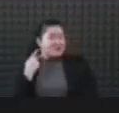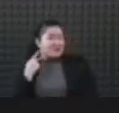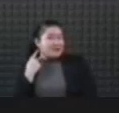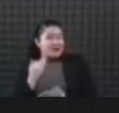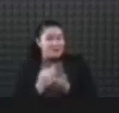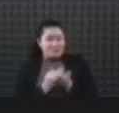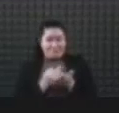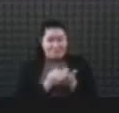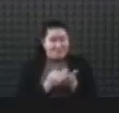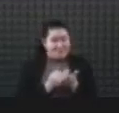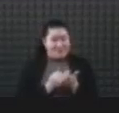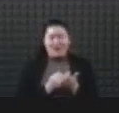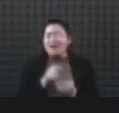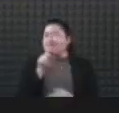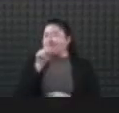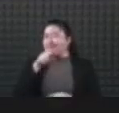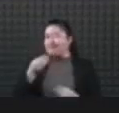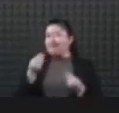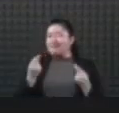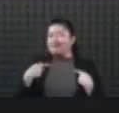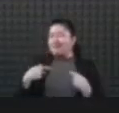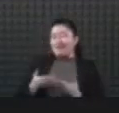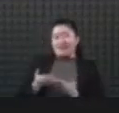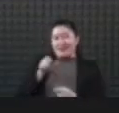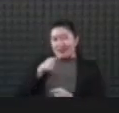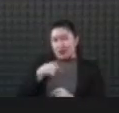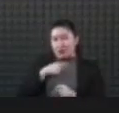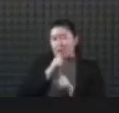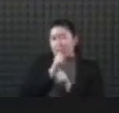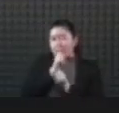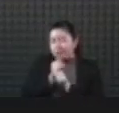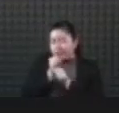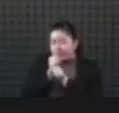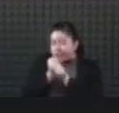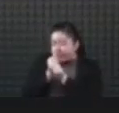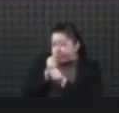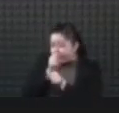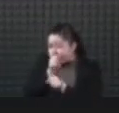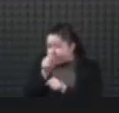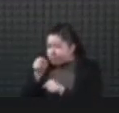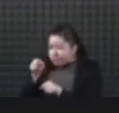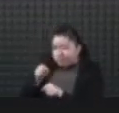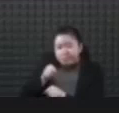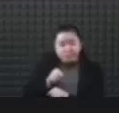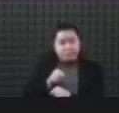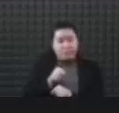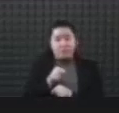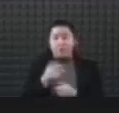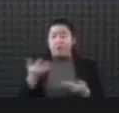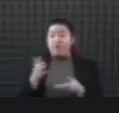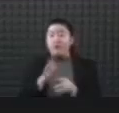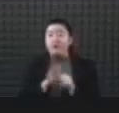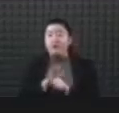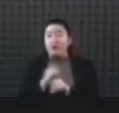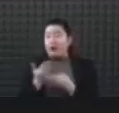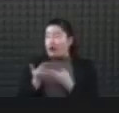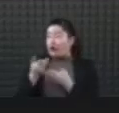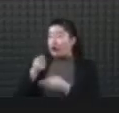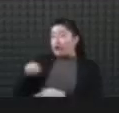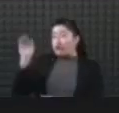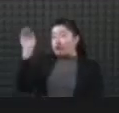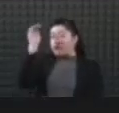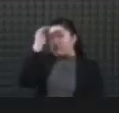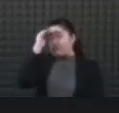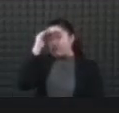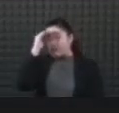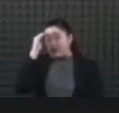mucho tiempo y y muestra pues lo que lo que tenían entonces en mente